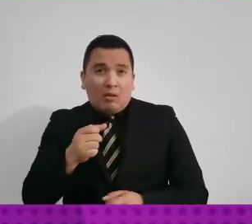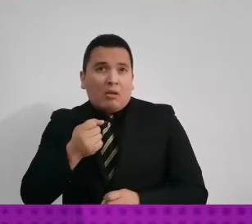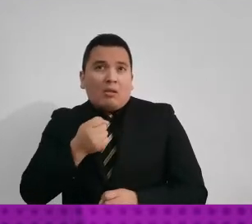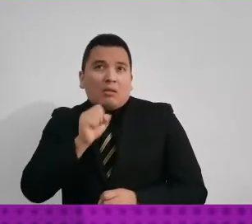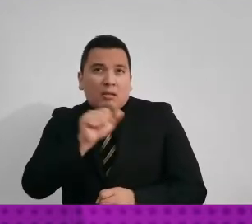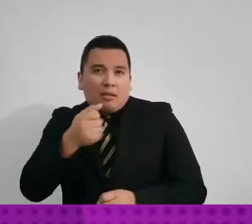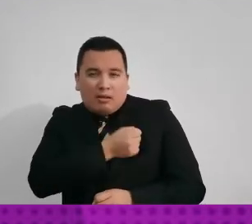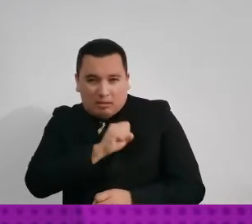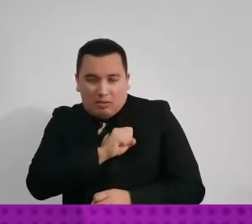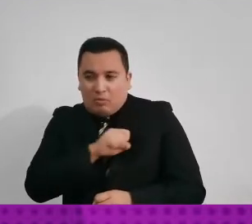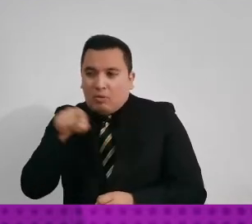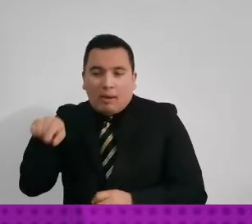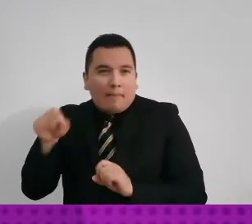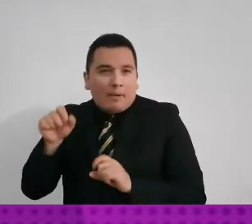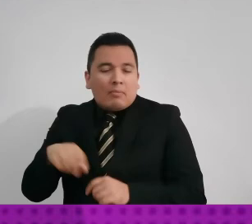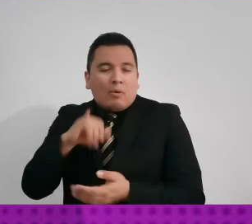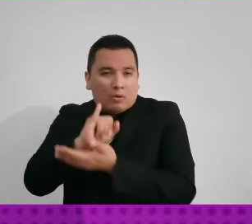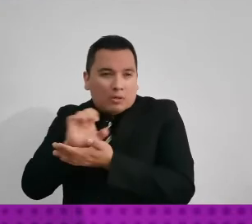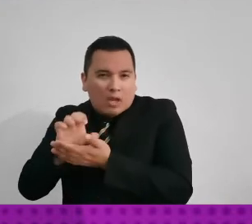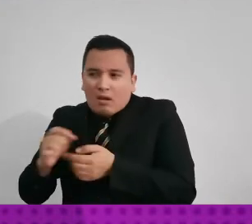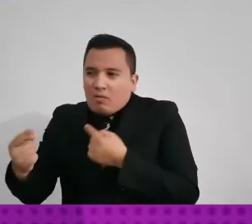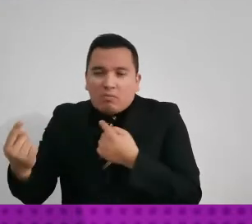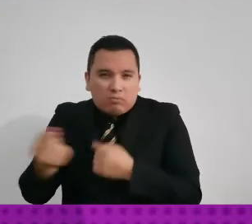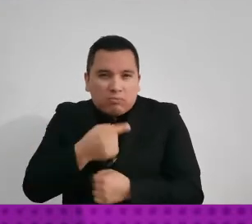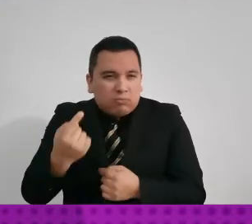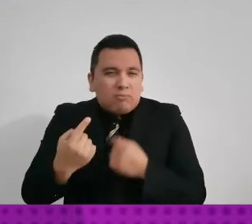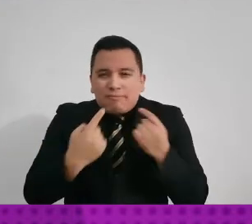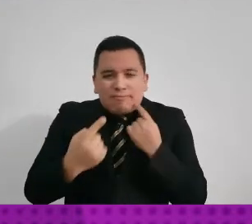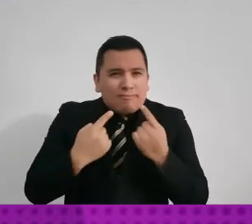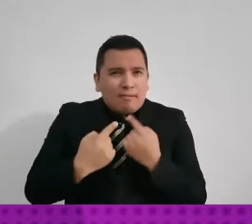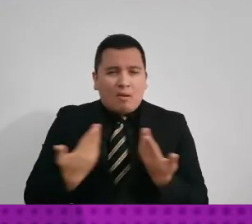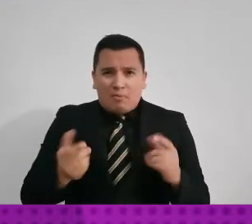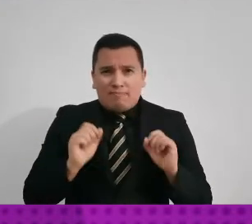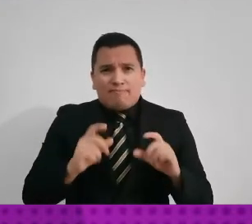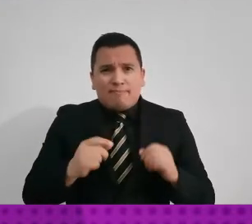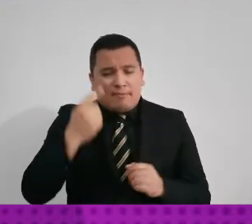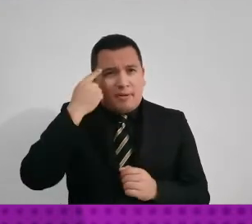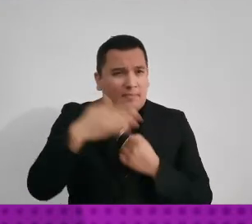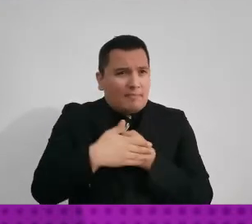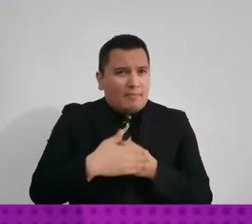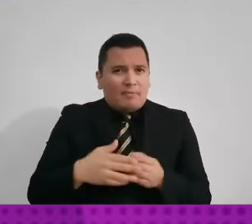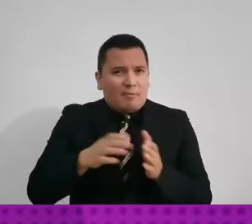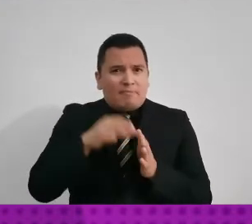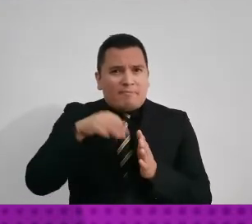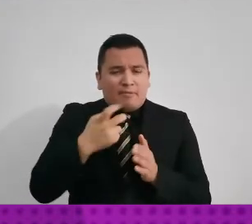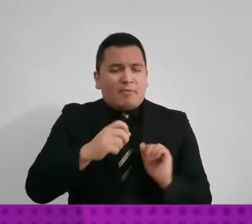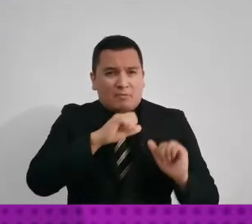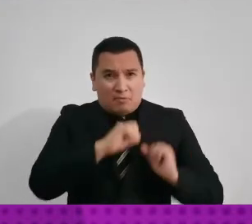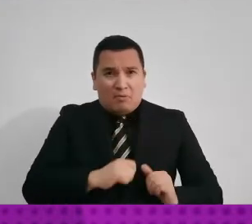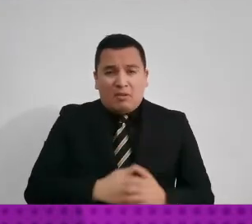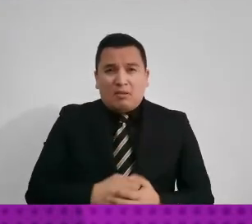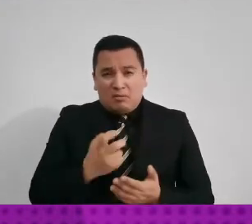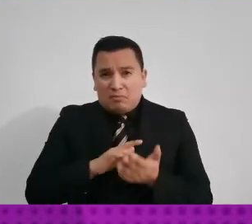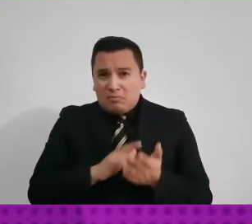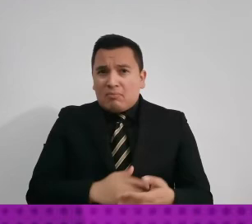Electoral, la Secretaría de Salud y, desde luego, el Instituto Electoral de Coahuila. ¿Ya se está trabajando también para este proceso